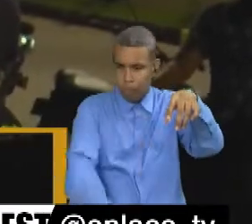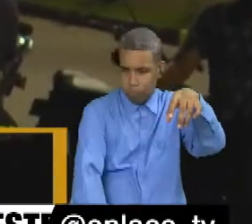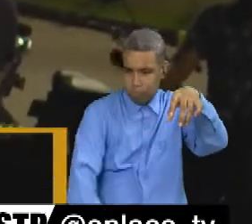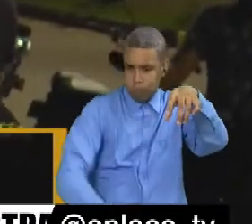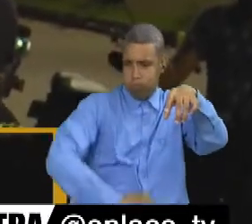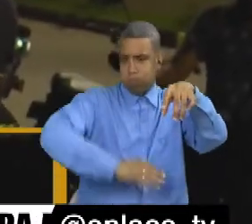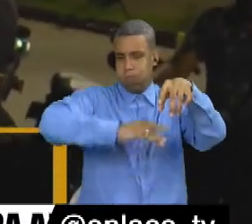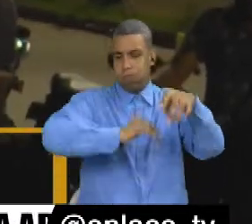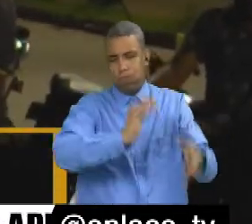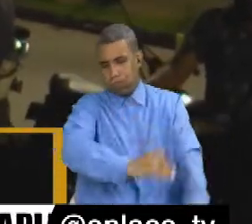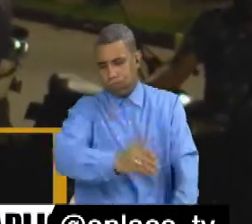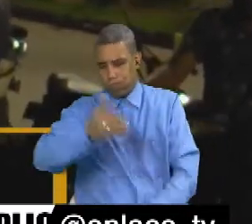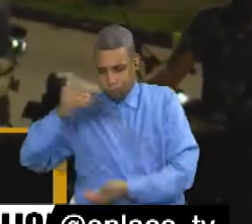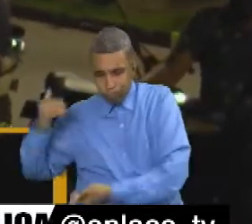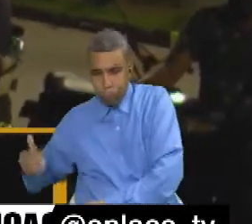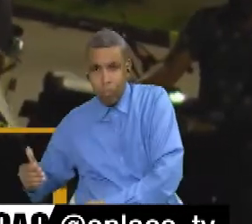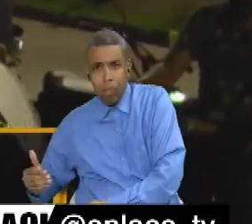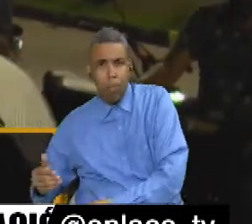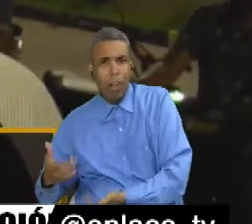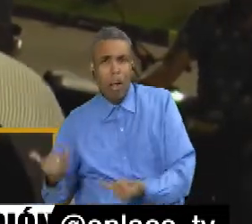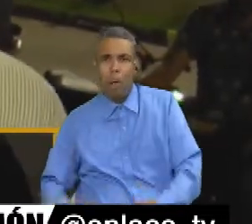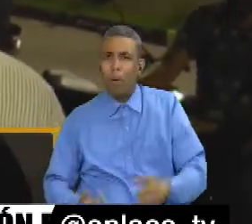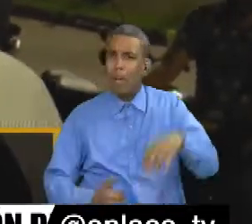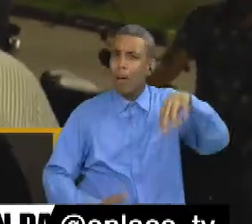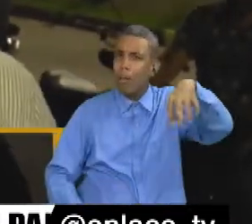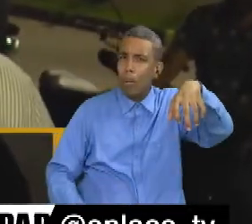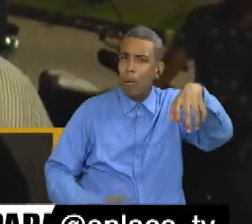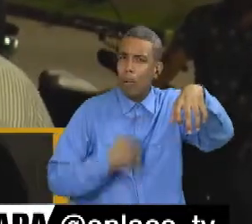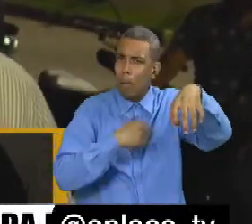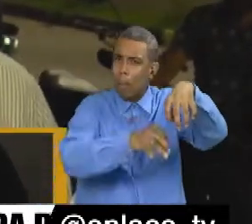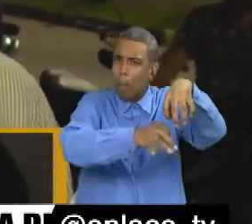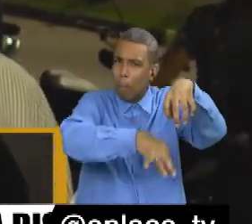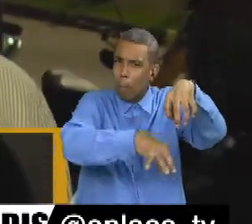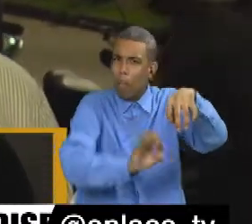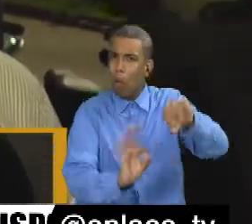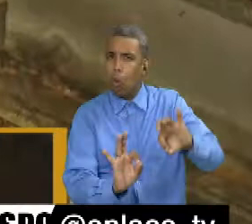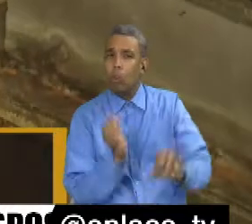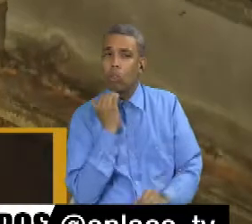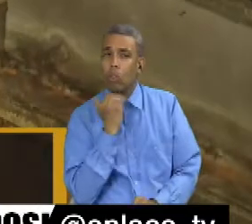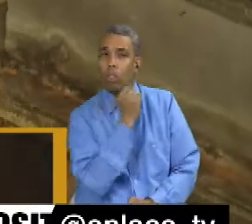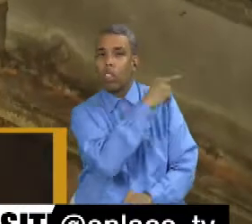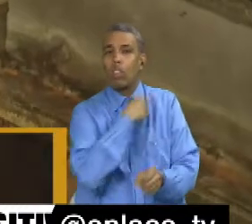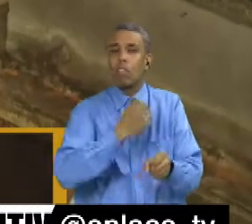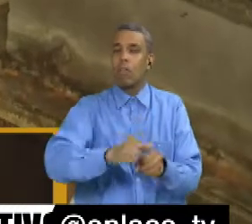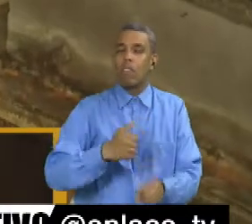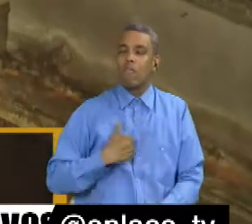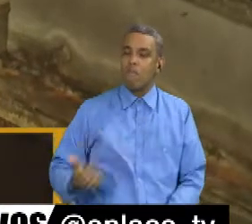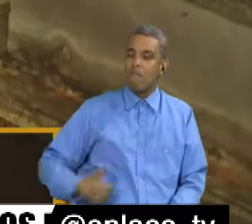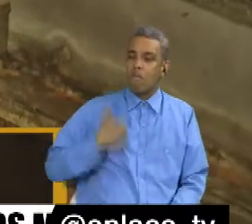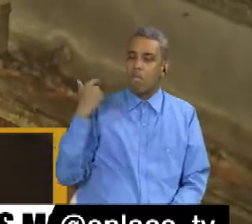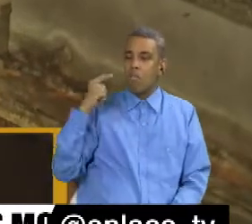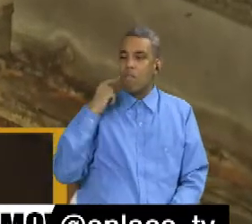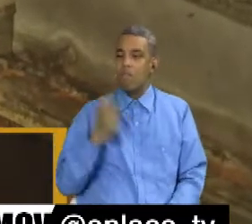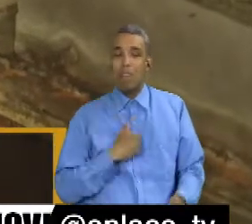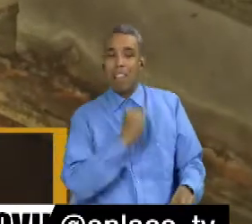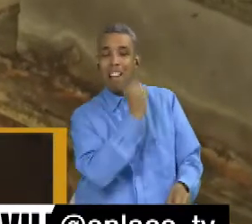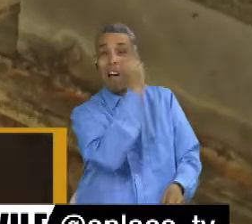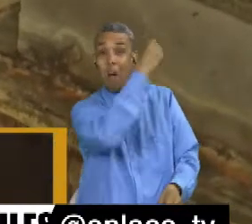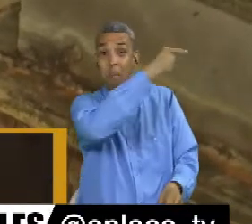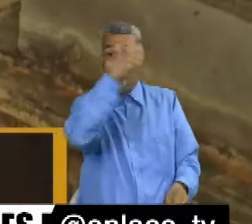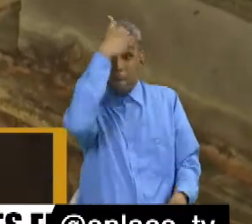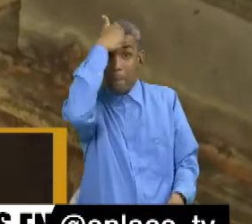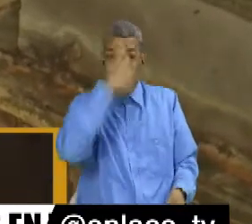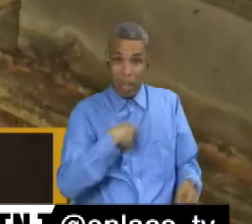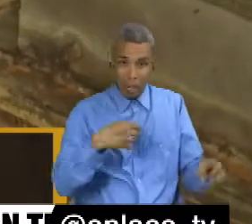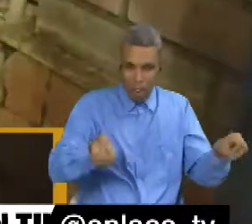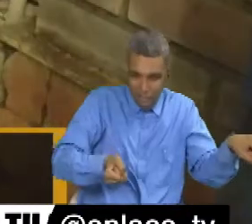Orlando encabeza la refinería, entonces es cuando manda o a cerrar o a bajar la presión o a quitar. Para los ciudadanos el reclamo obedece a que a raíz de